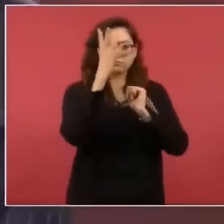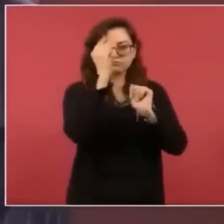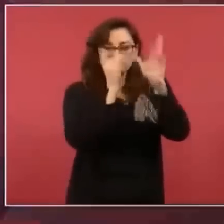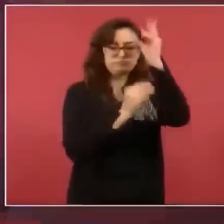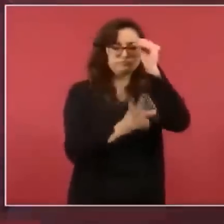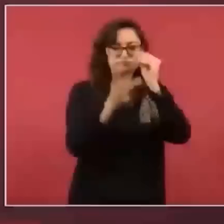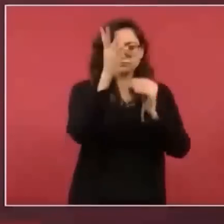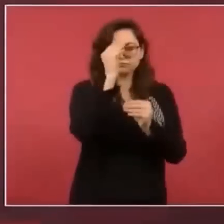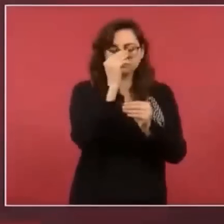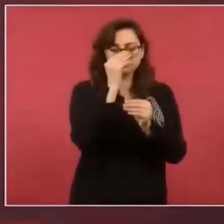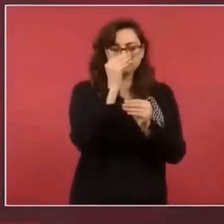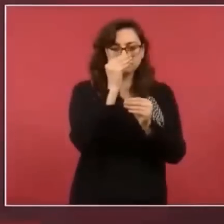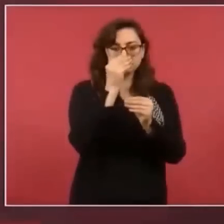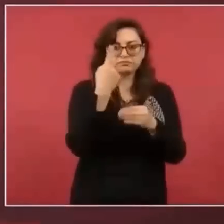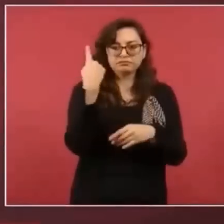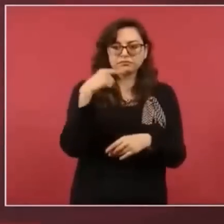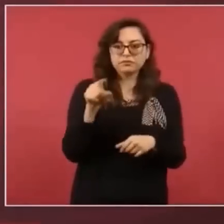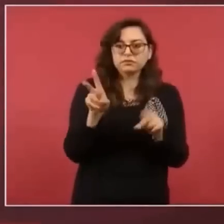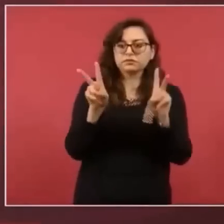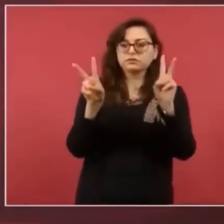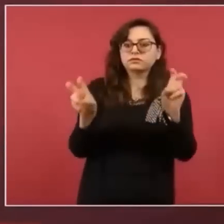para enfrentar